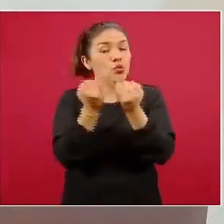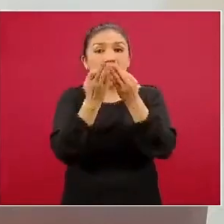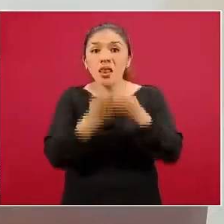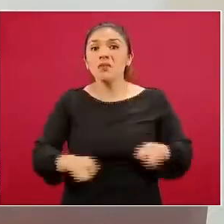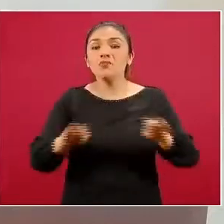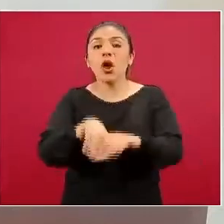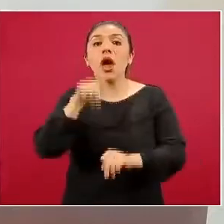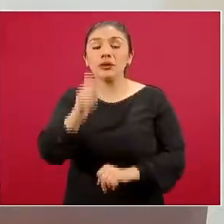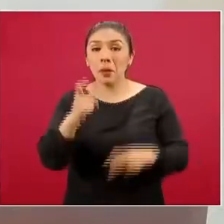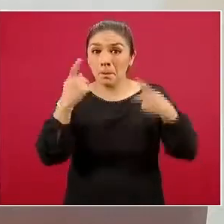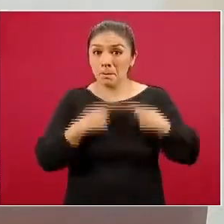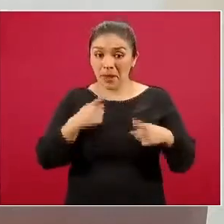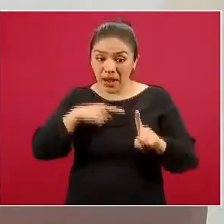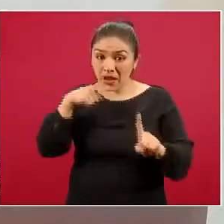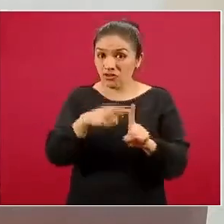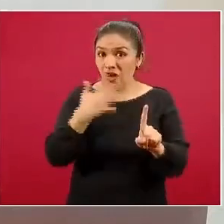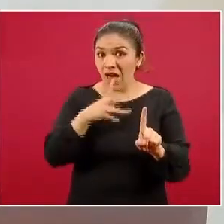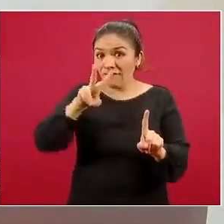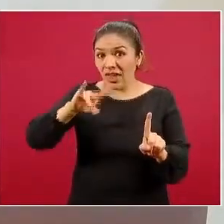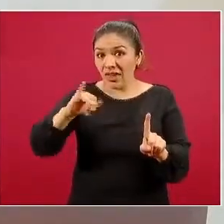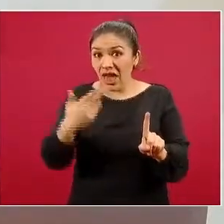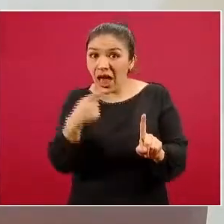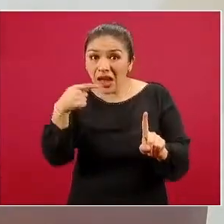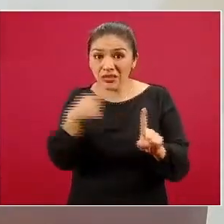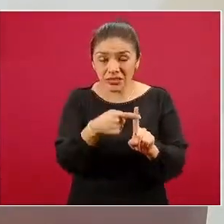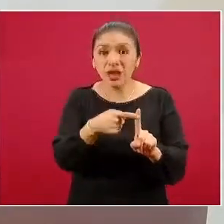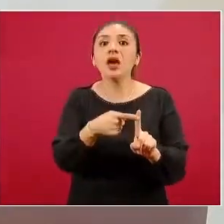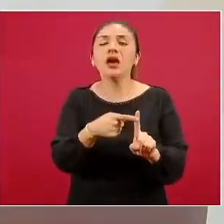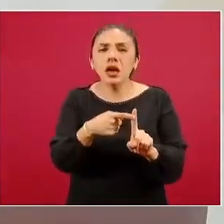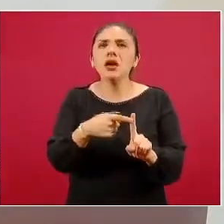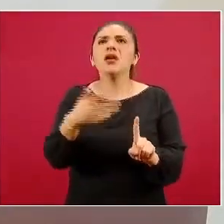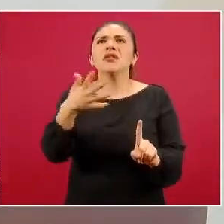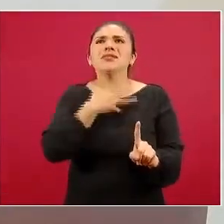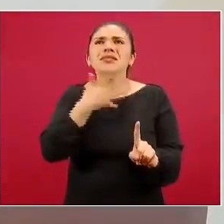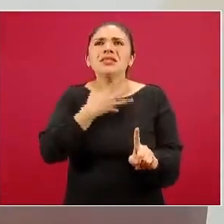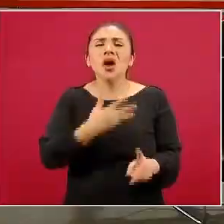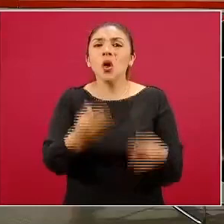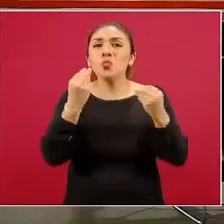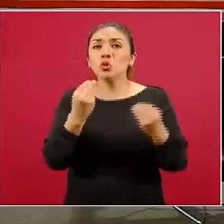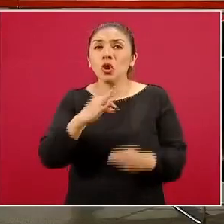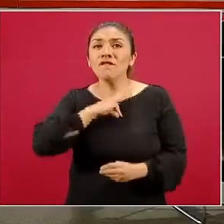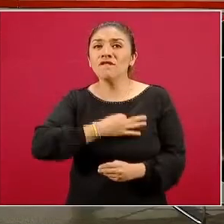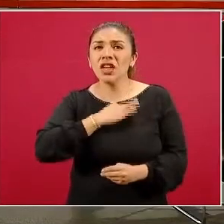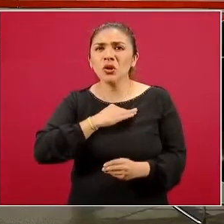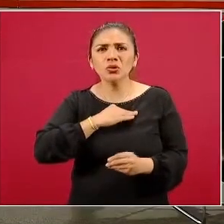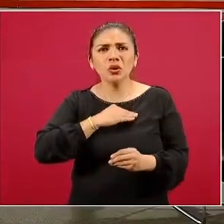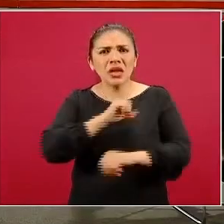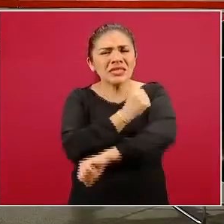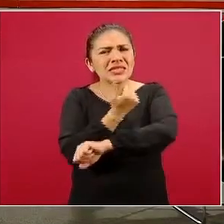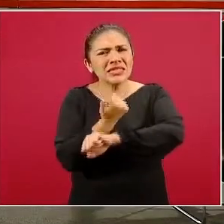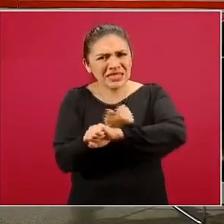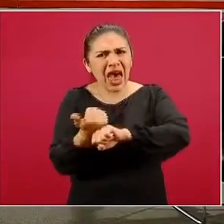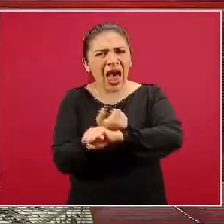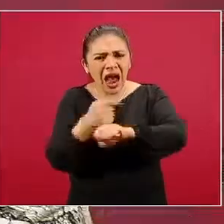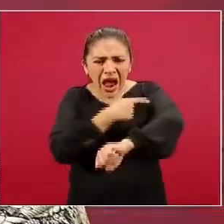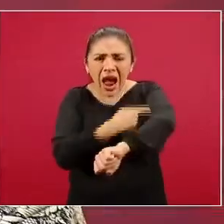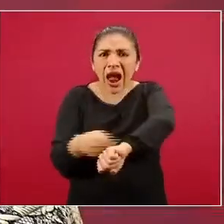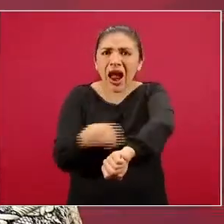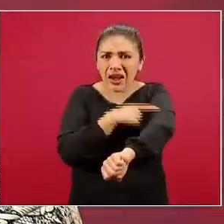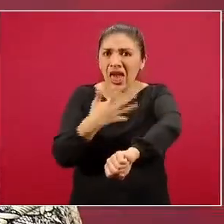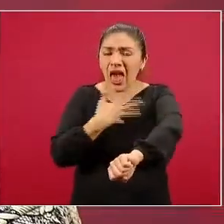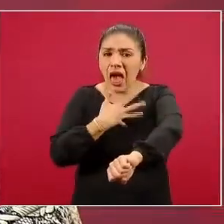relevante, es que las personas que viven con VIH y tienen cantidad de virus muy bajo en su sangre,